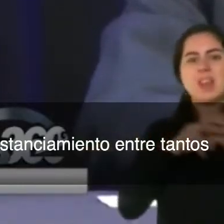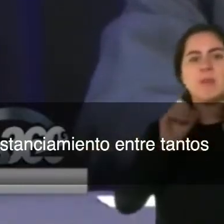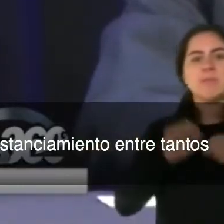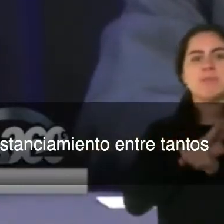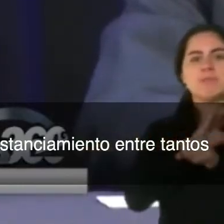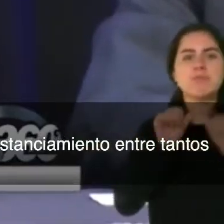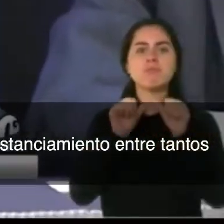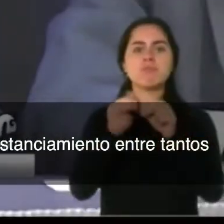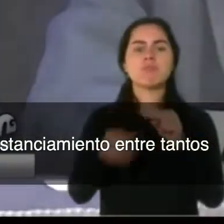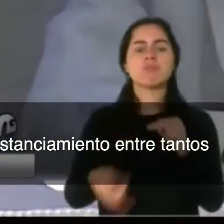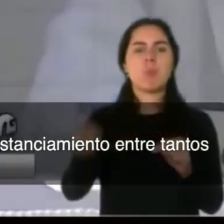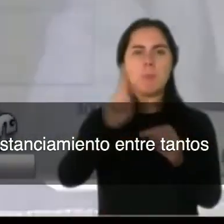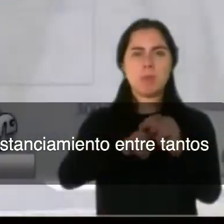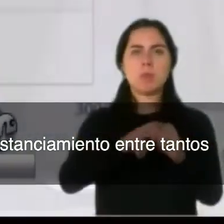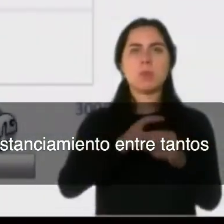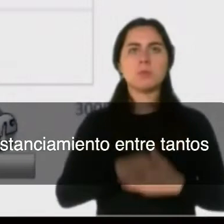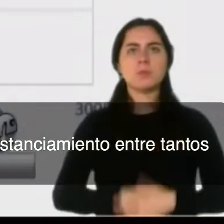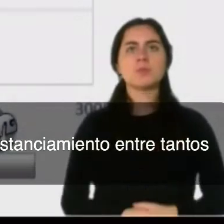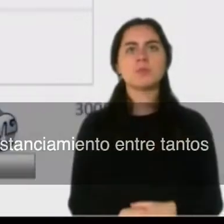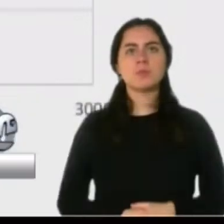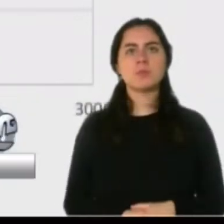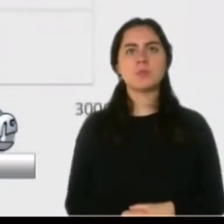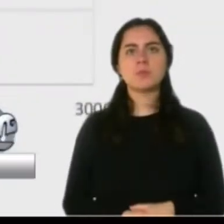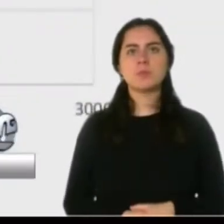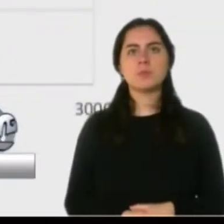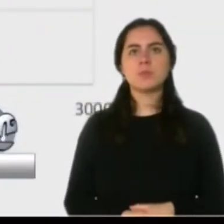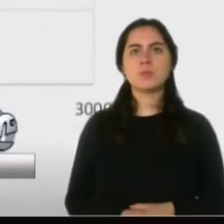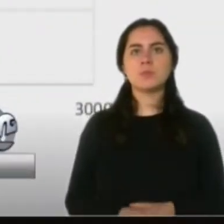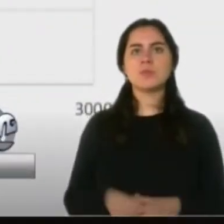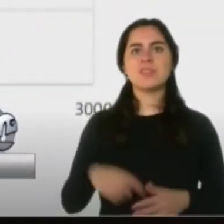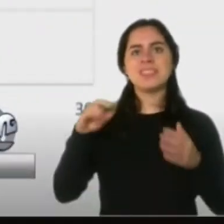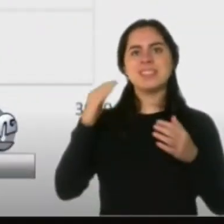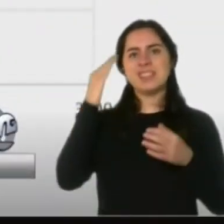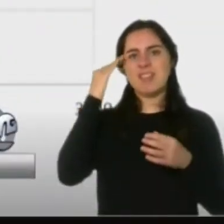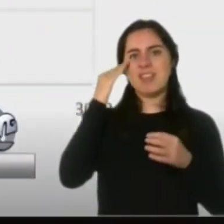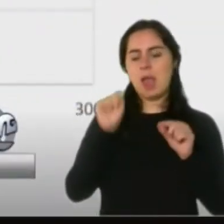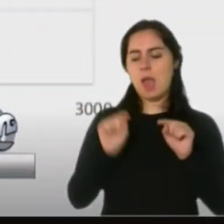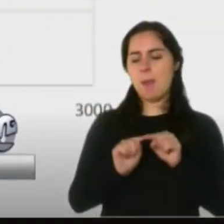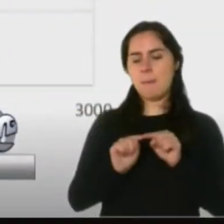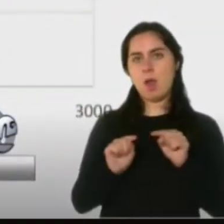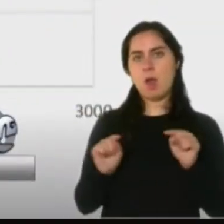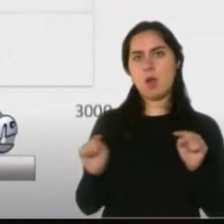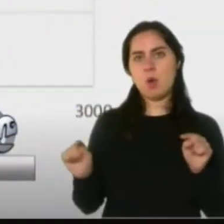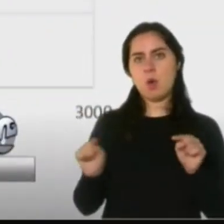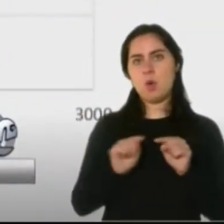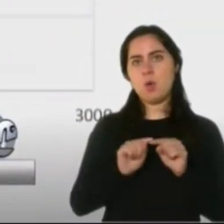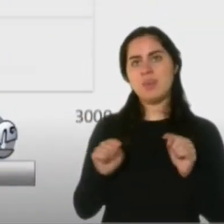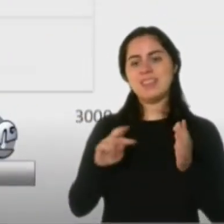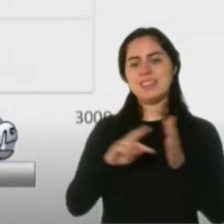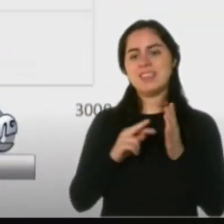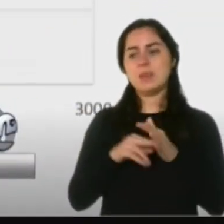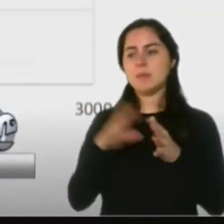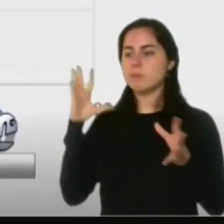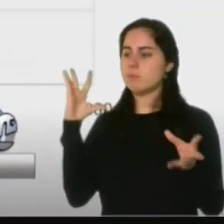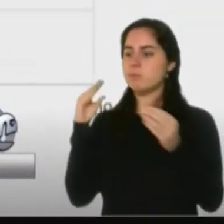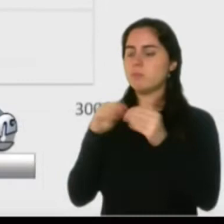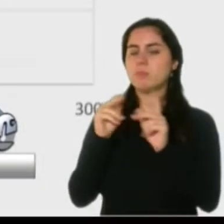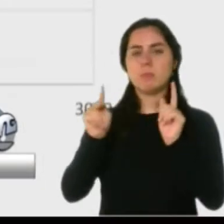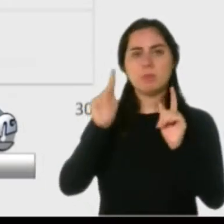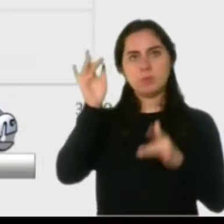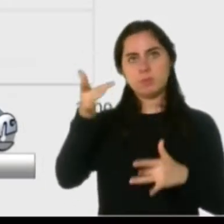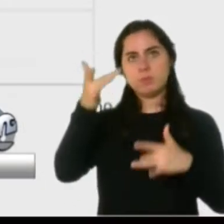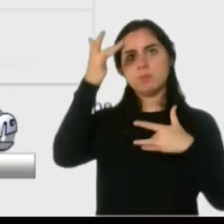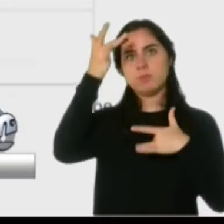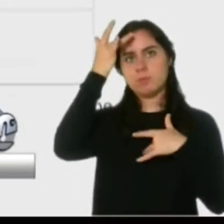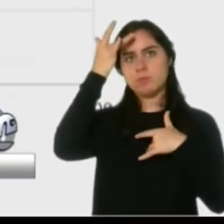Siguiente, por favor. Aquí es una relación en el eje de las X abajo, van a ver el número de casos acumulados, y en el eje de las Y hacia arriba